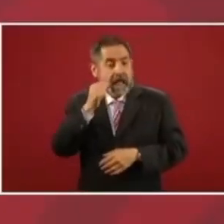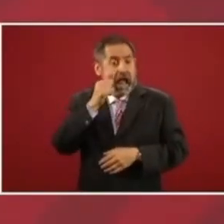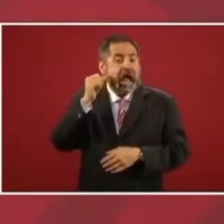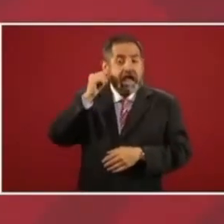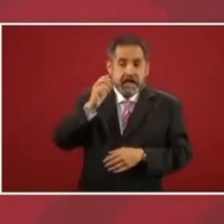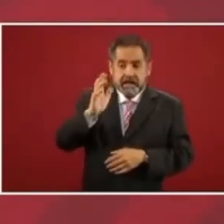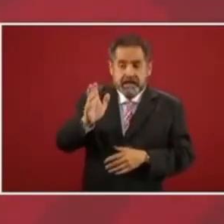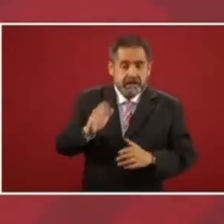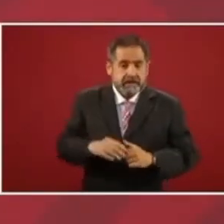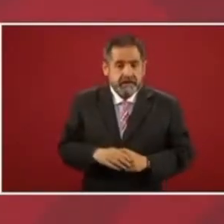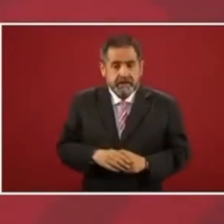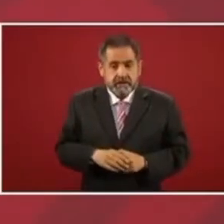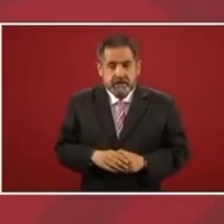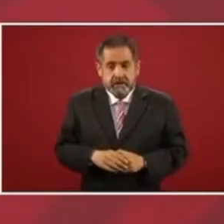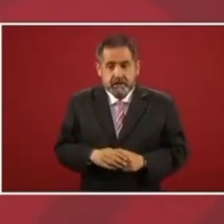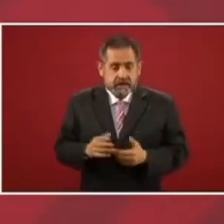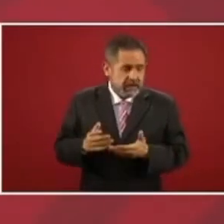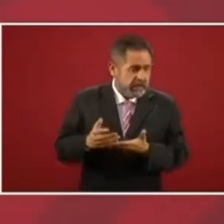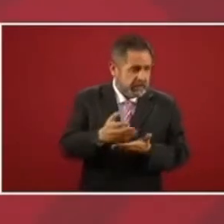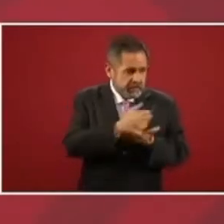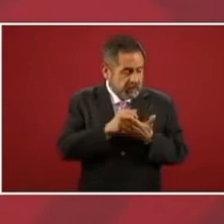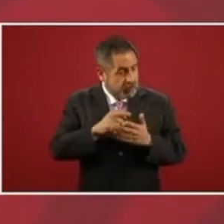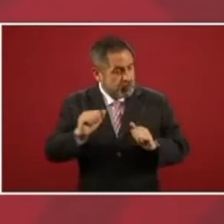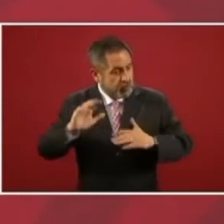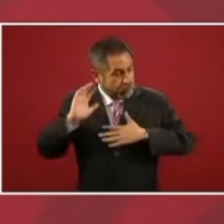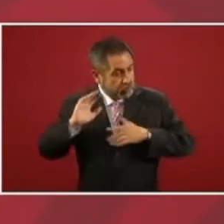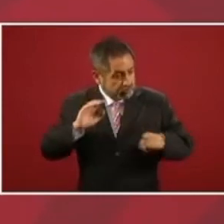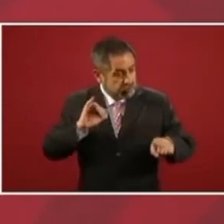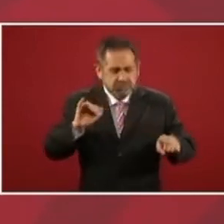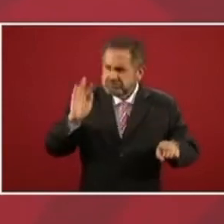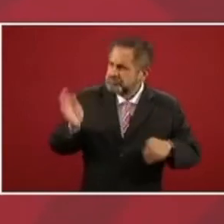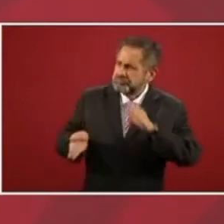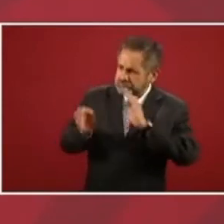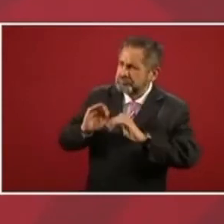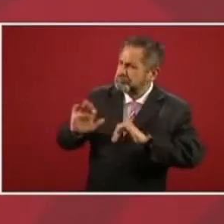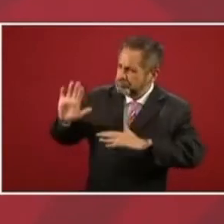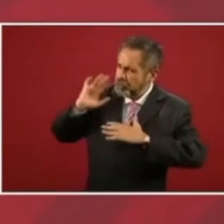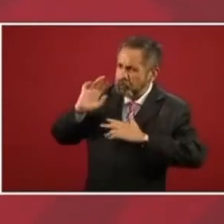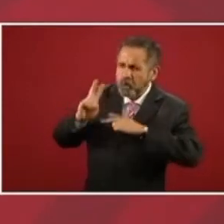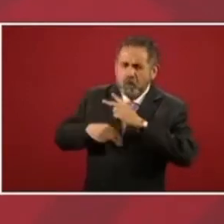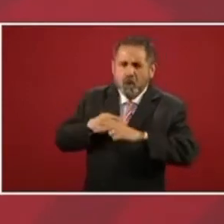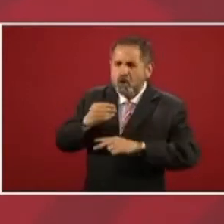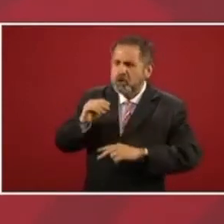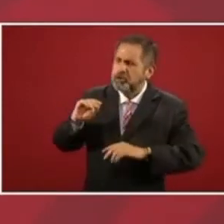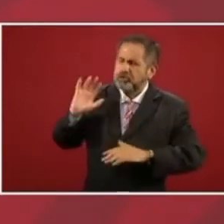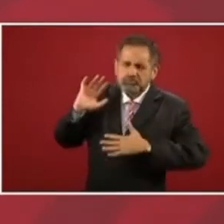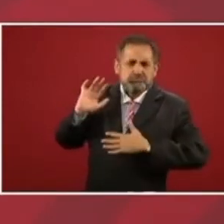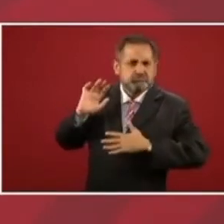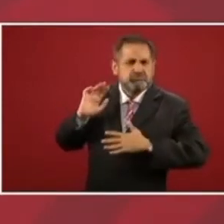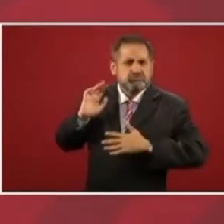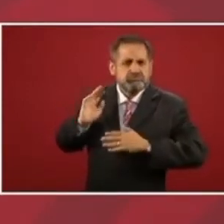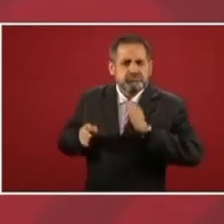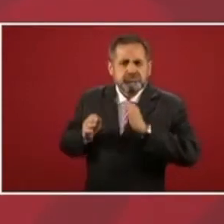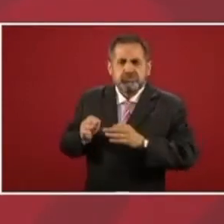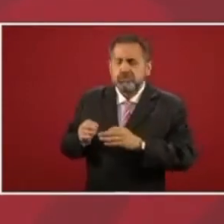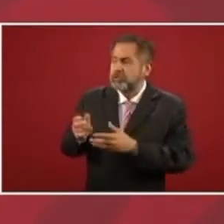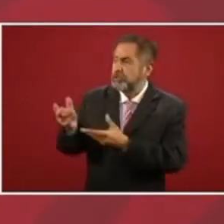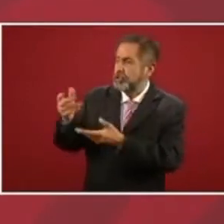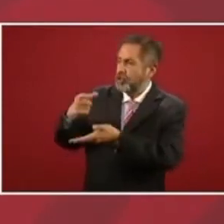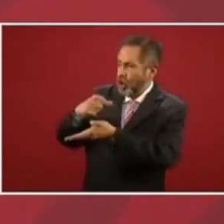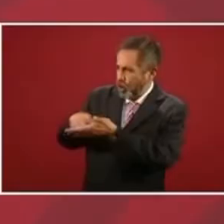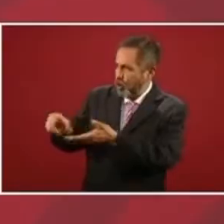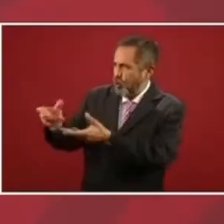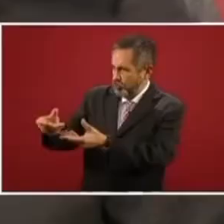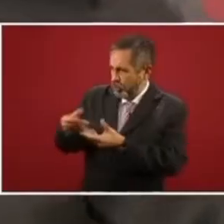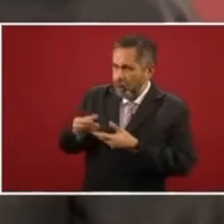ya obtuvimos compromisos d dispersión compra